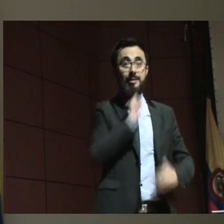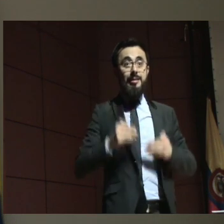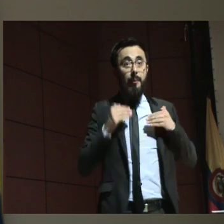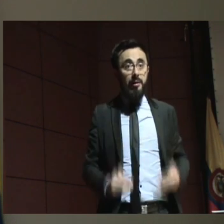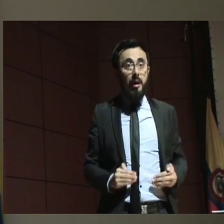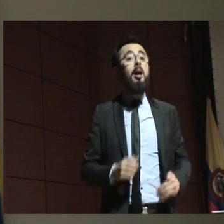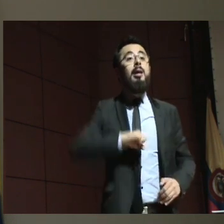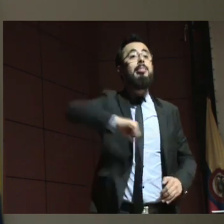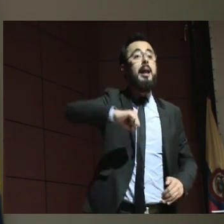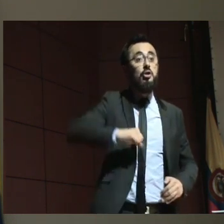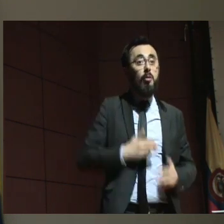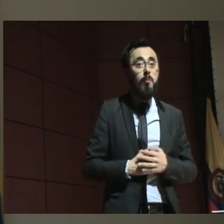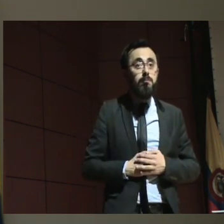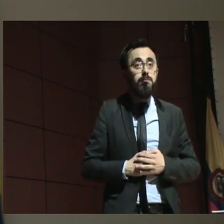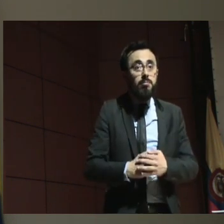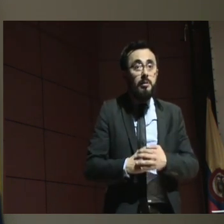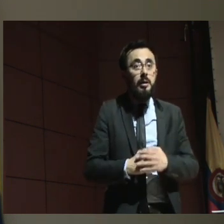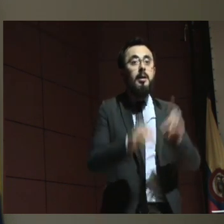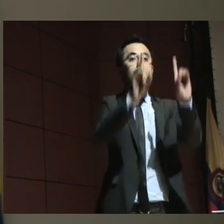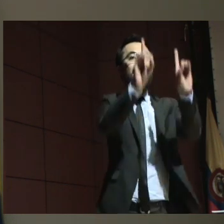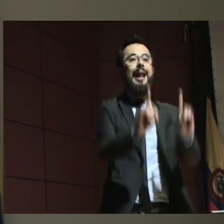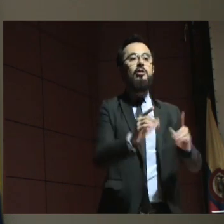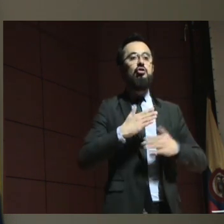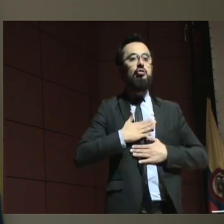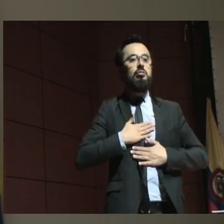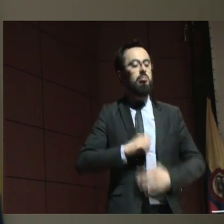pero solamente si quieren, si así lo desean.